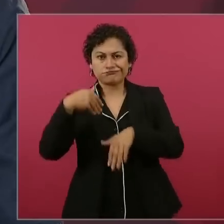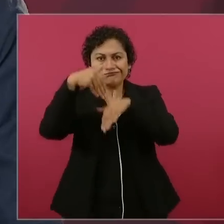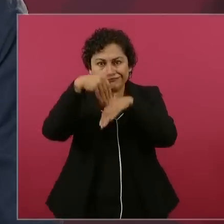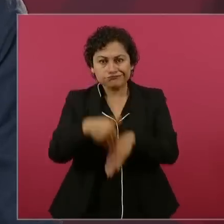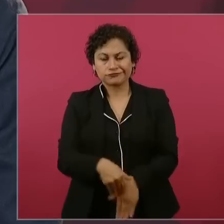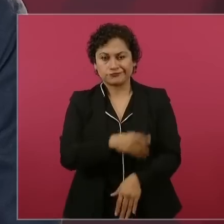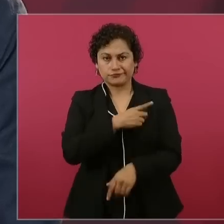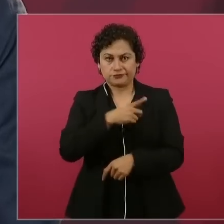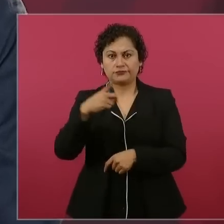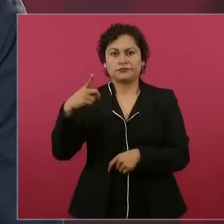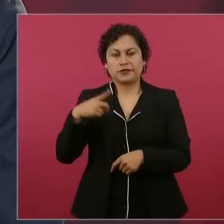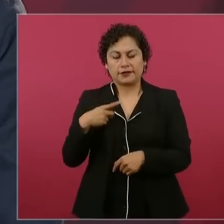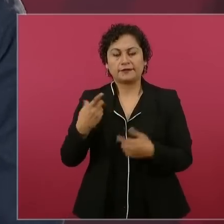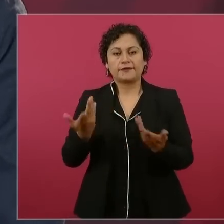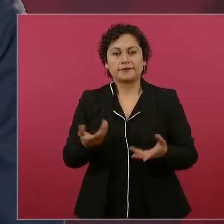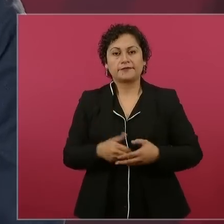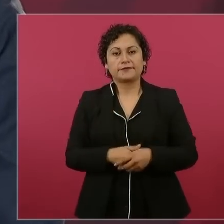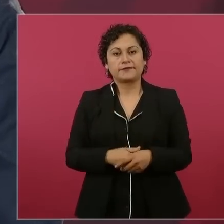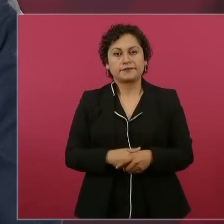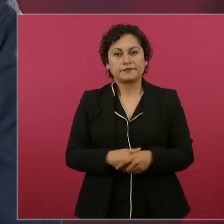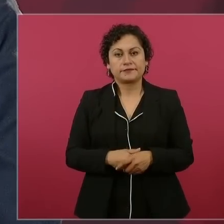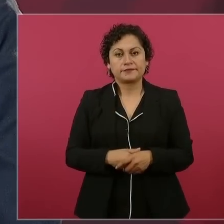ni para ellos no,